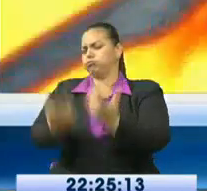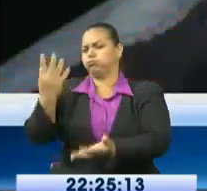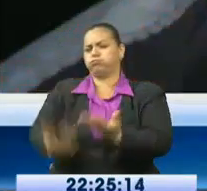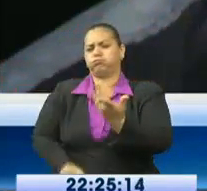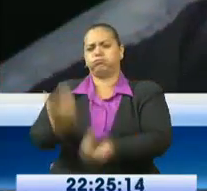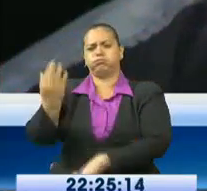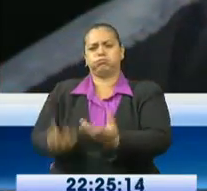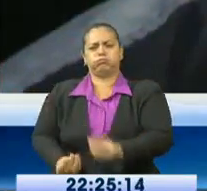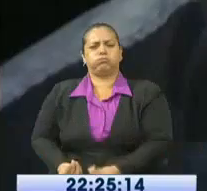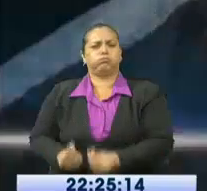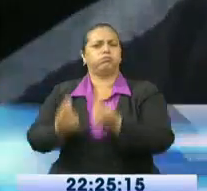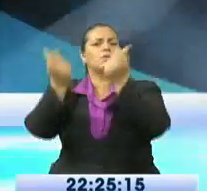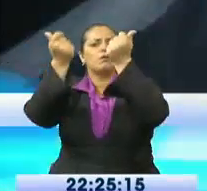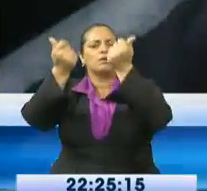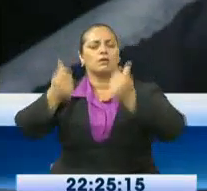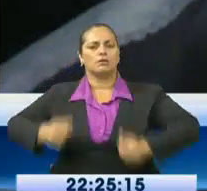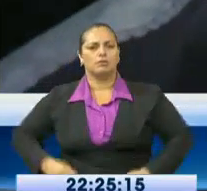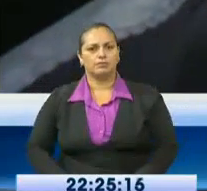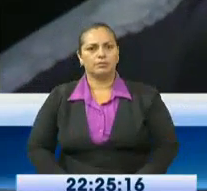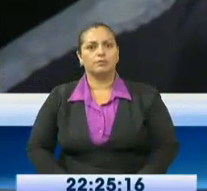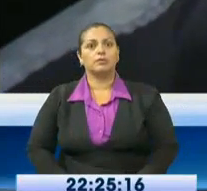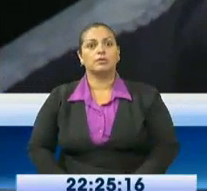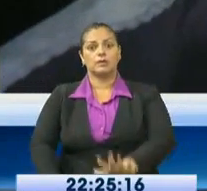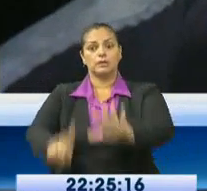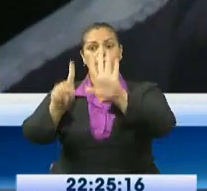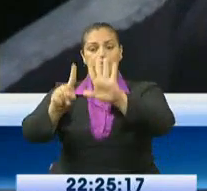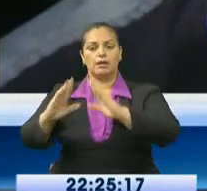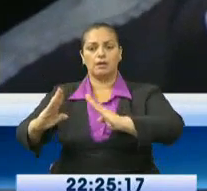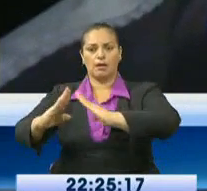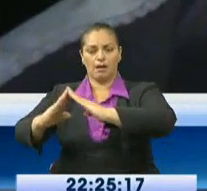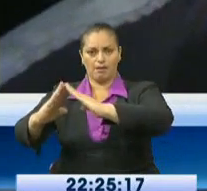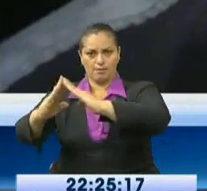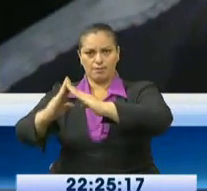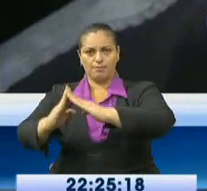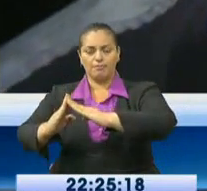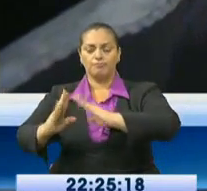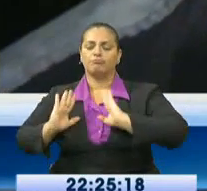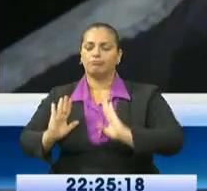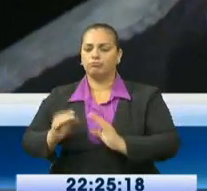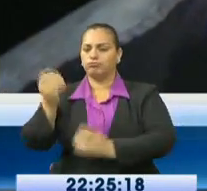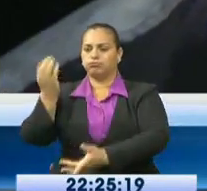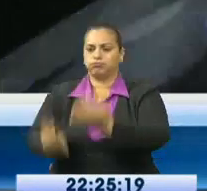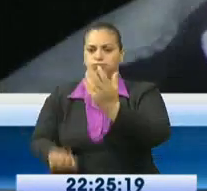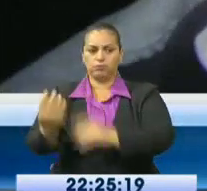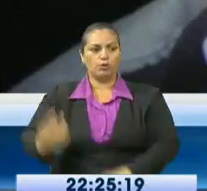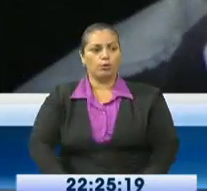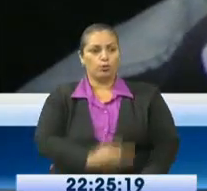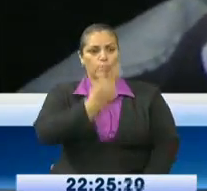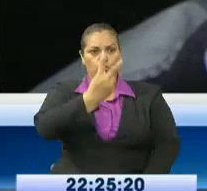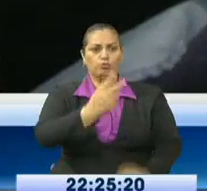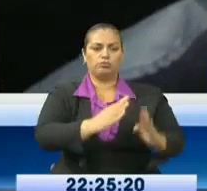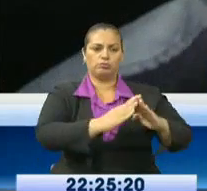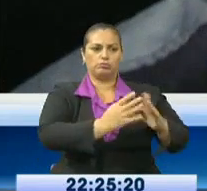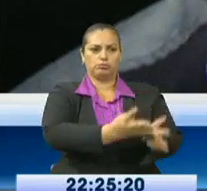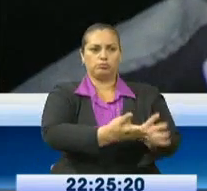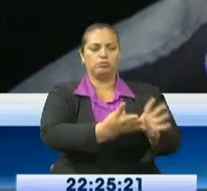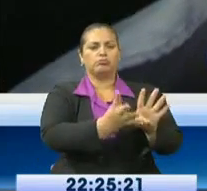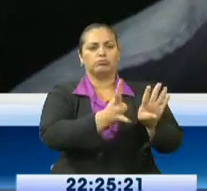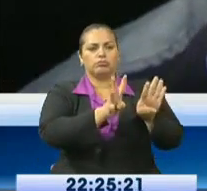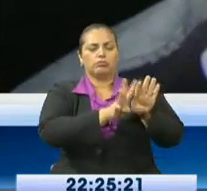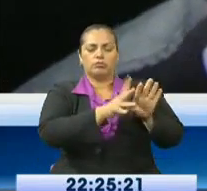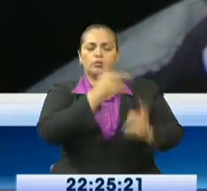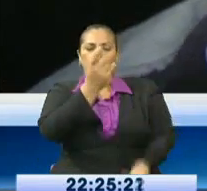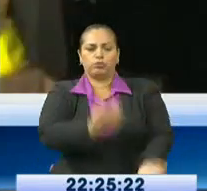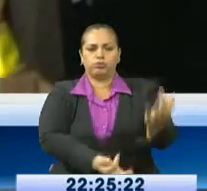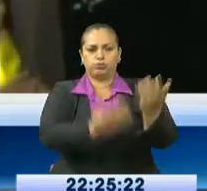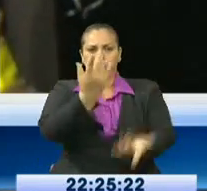se han contaminado aproximadamente seis casas de corrupción de madera hay 12 pesos aproximadamente las casas que llevamos de